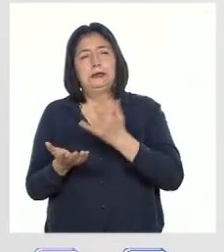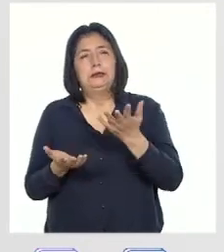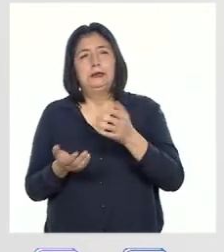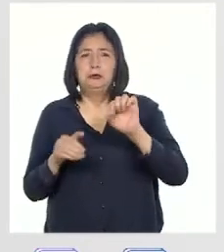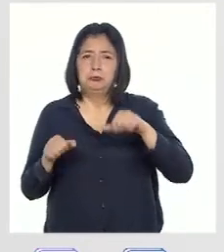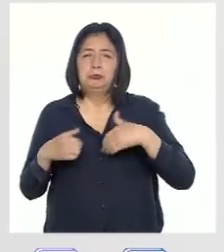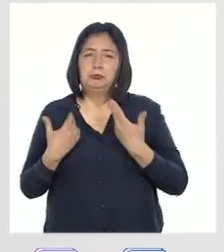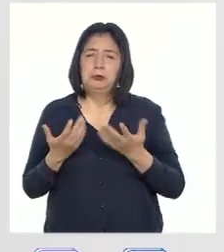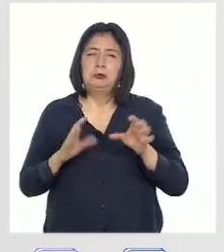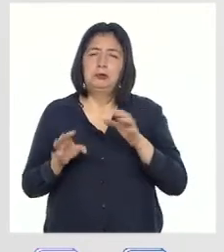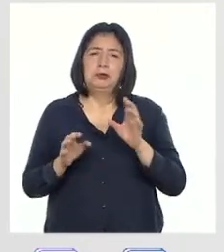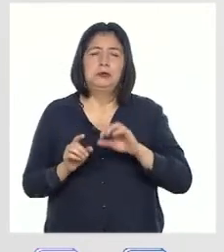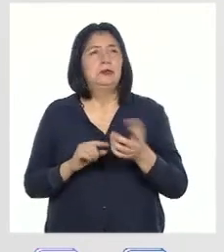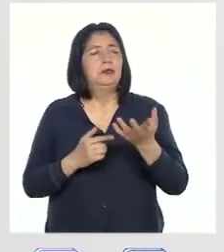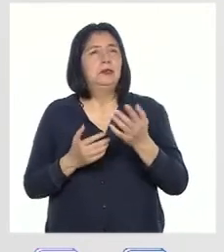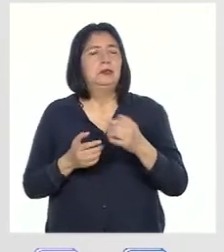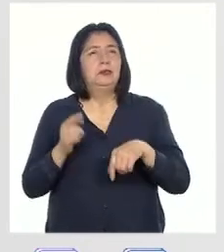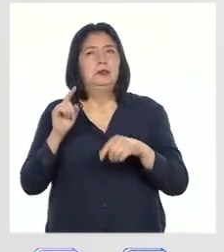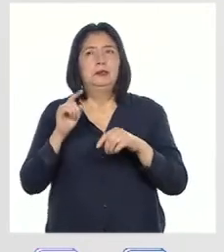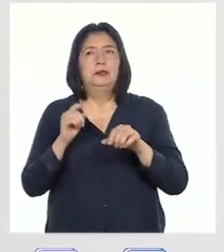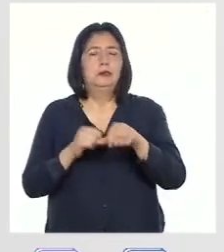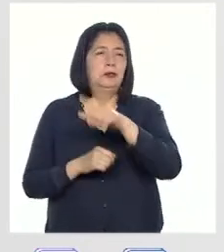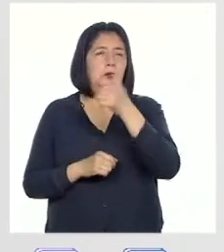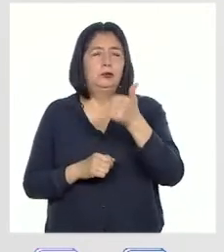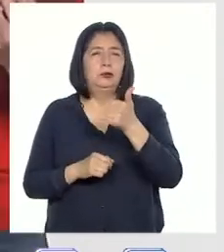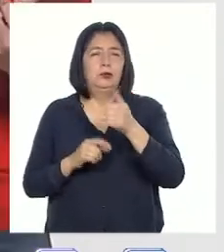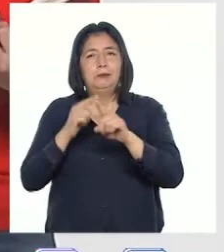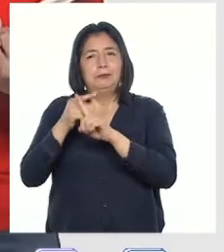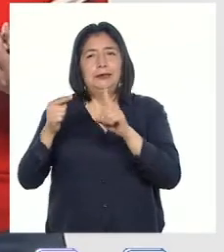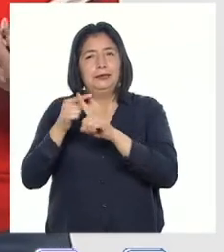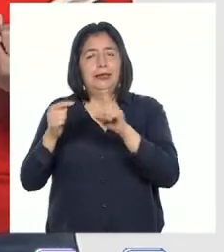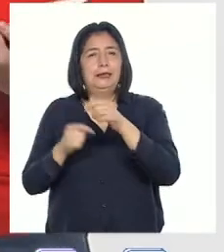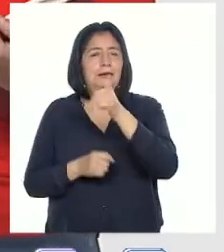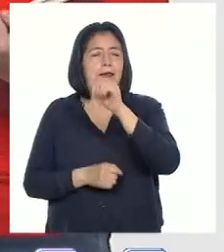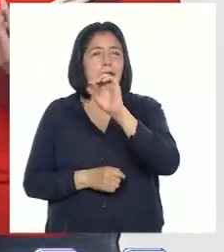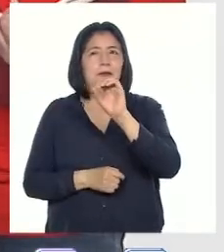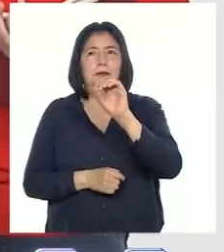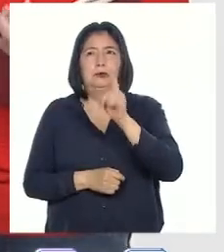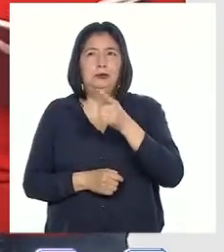que lo puedo calcular agregando la mitad de otro 10%. Así.